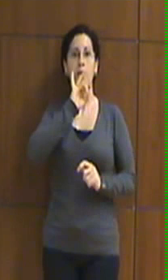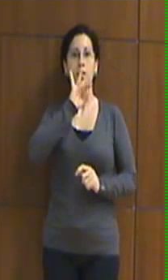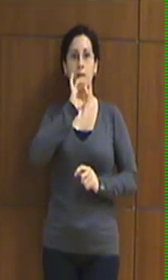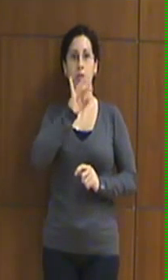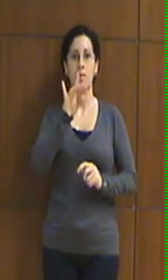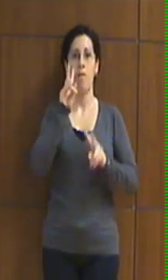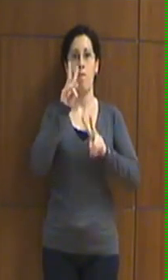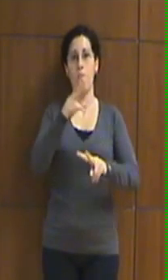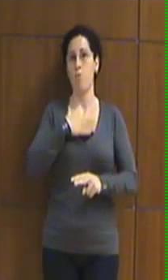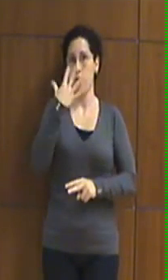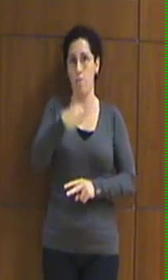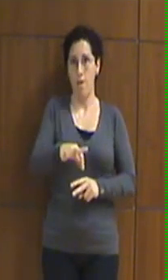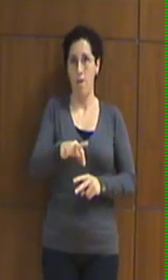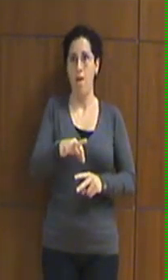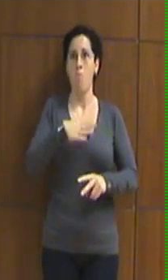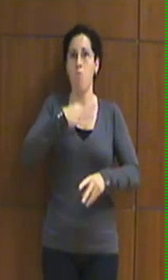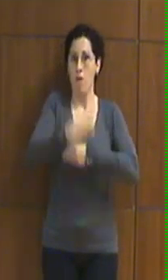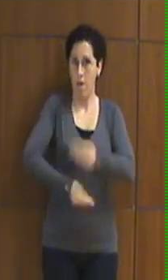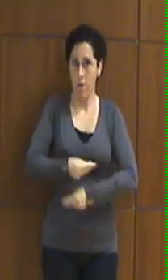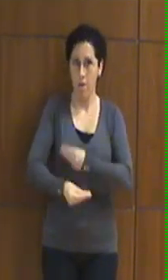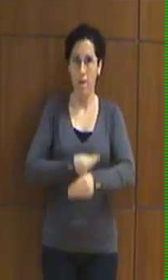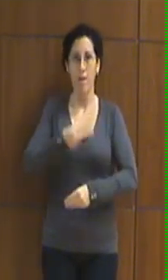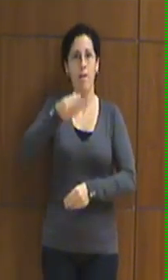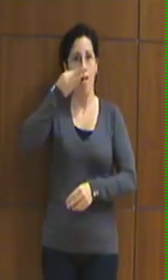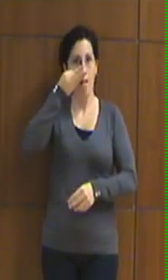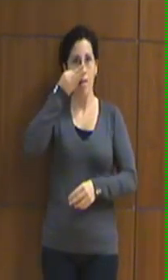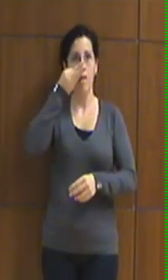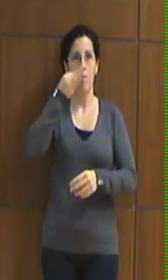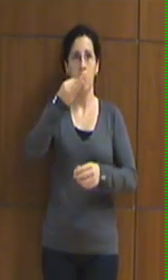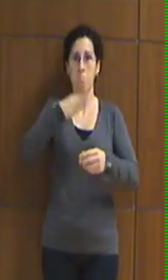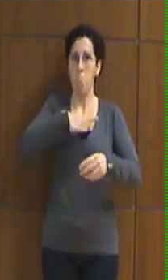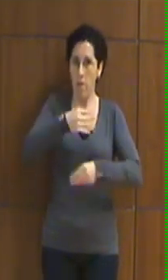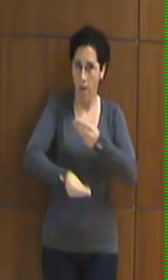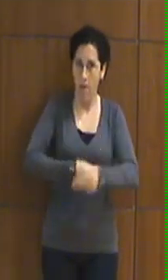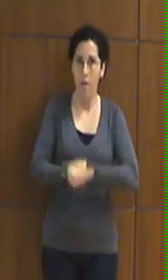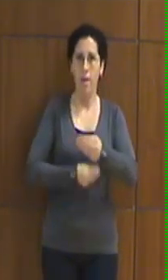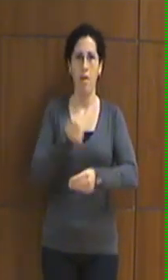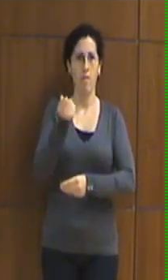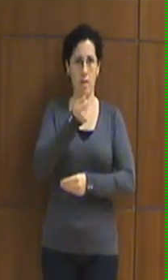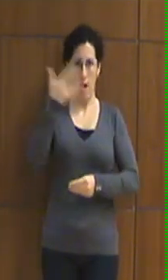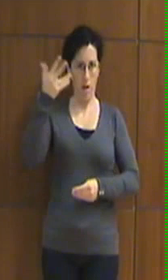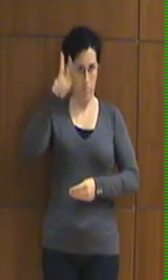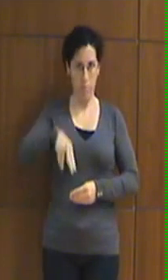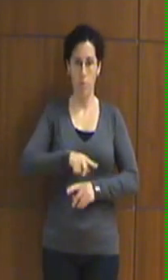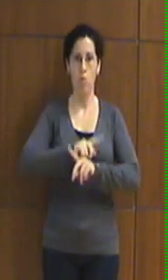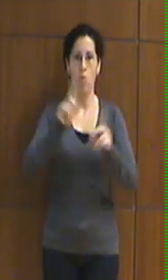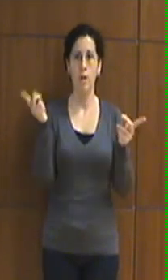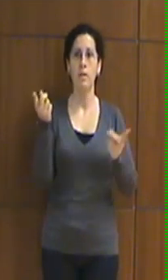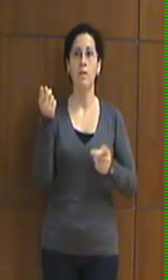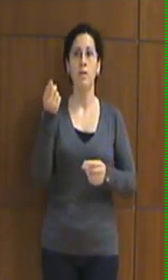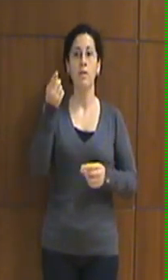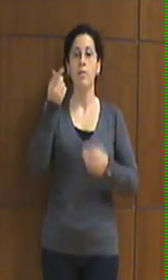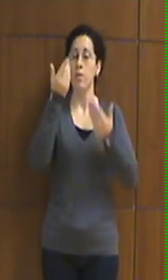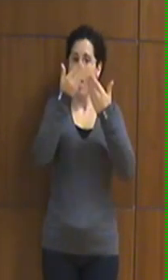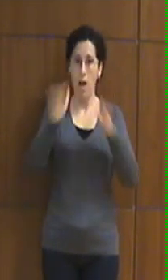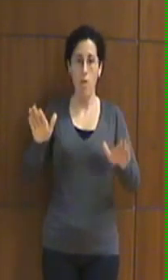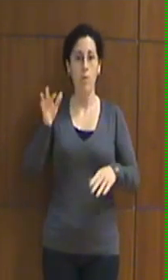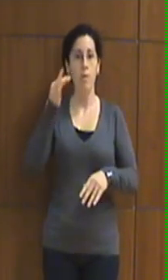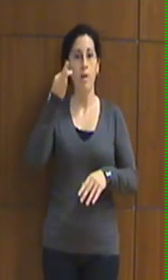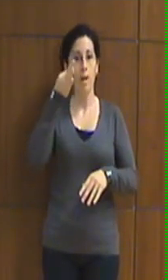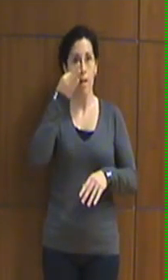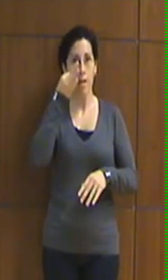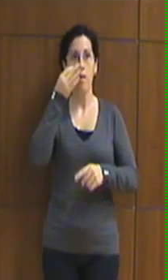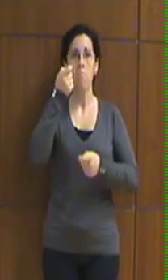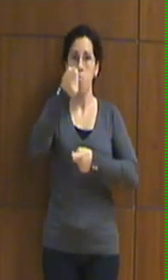es posible, que es factible, que no es tan caro y que yo creo que al margen de que